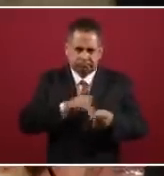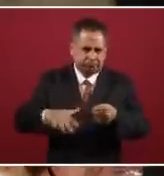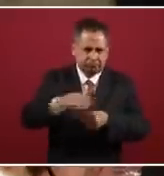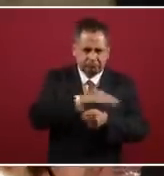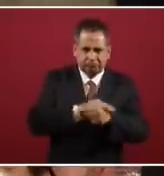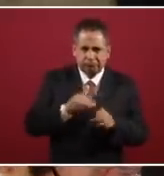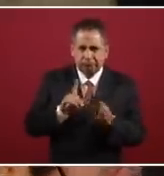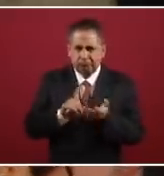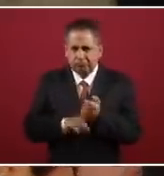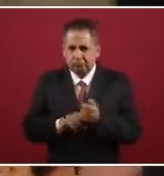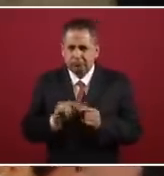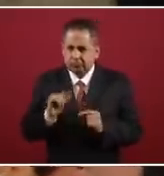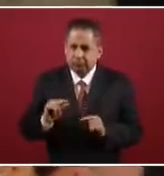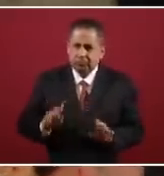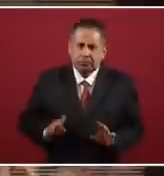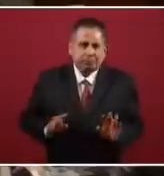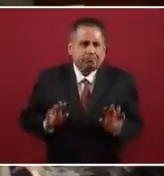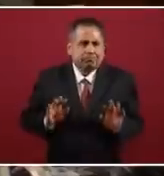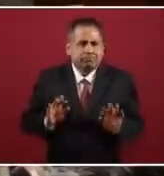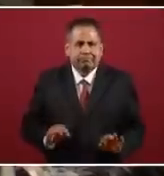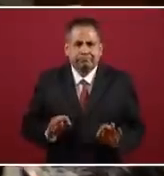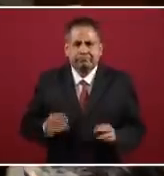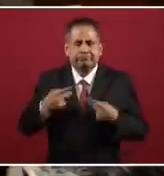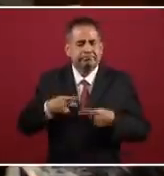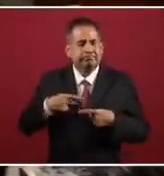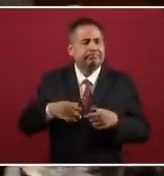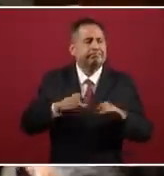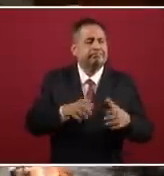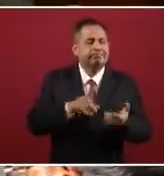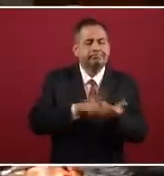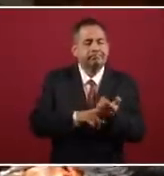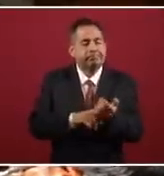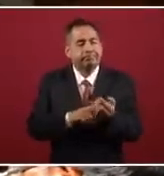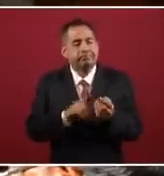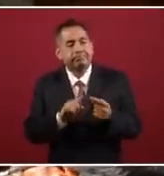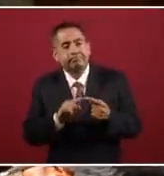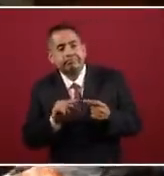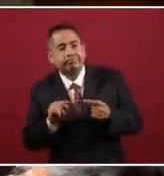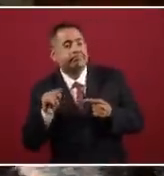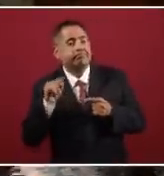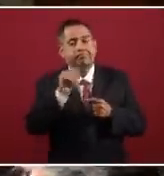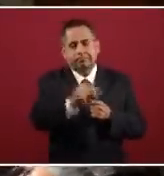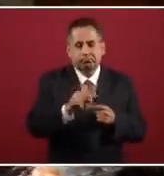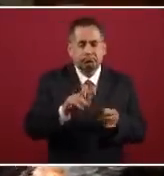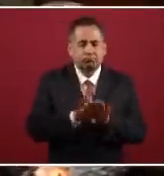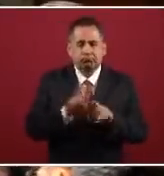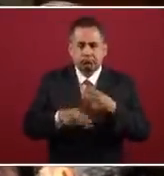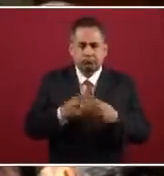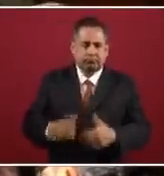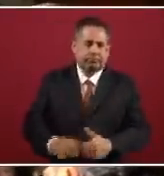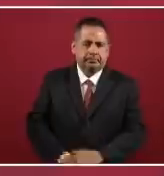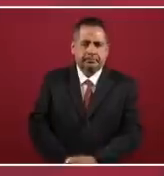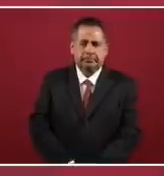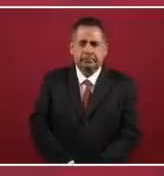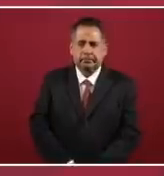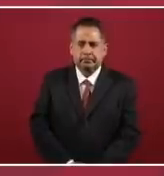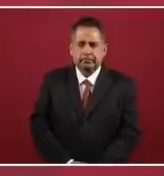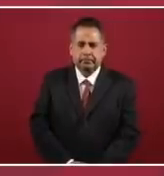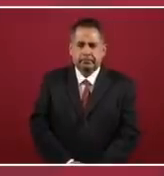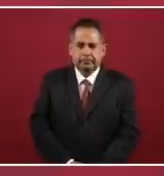eso poco nos beneficia a nosotros los mixtecos porque prácticamente estamos al otro lado del estado. Sí,